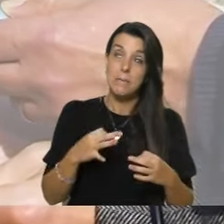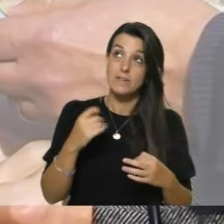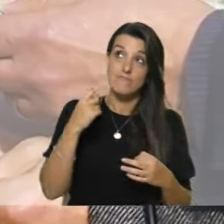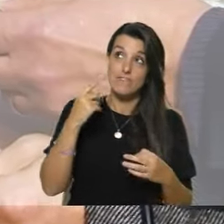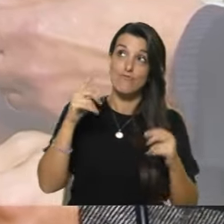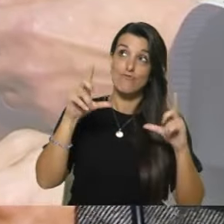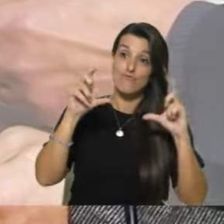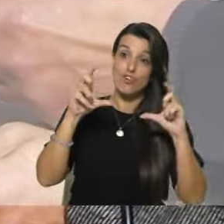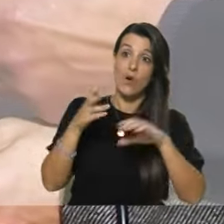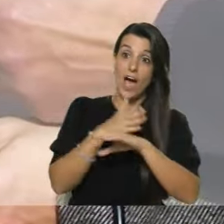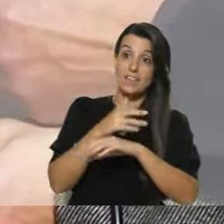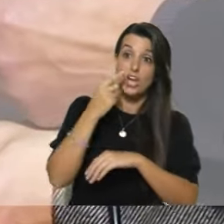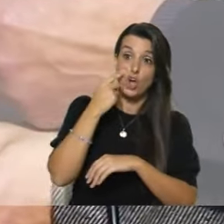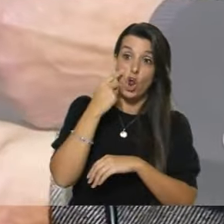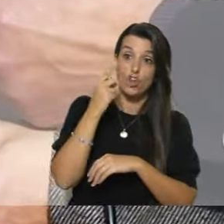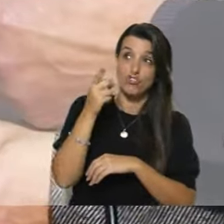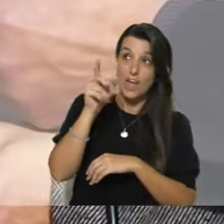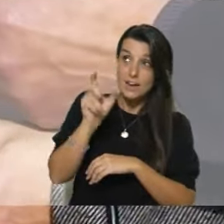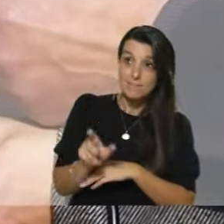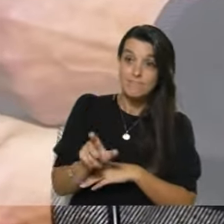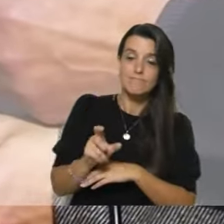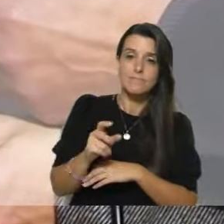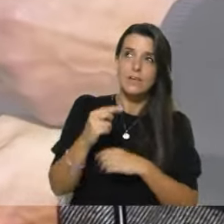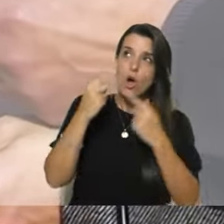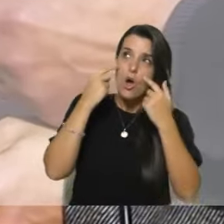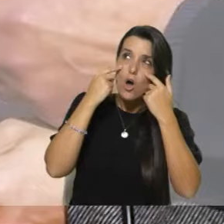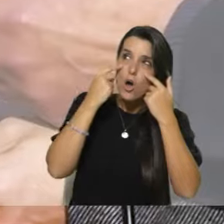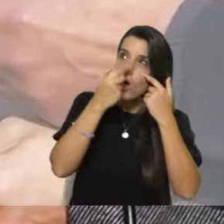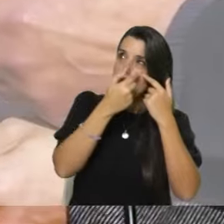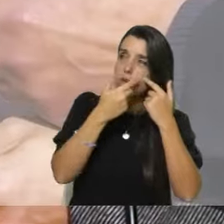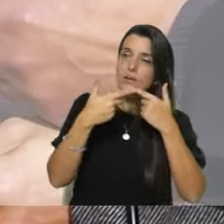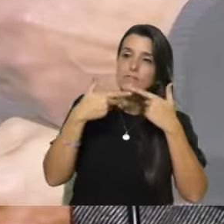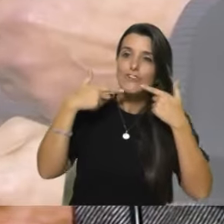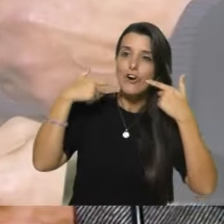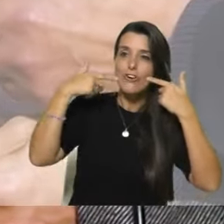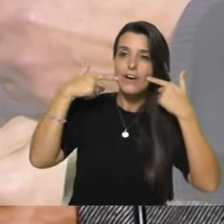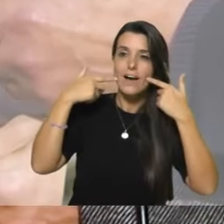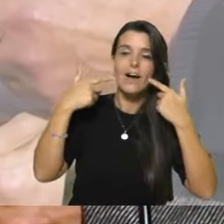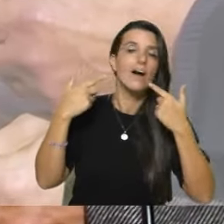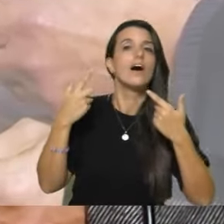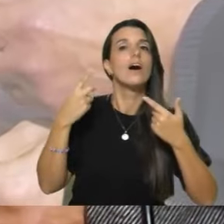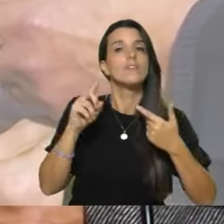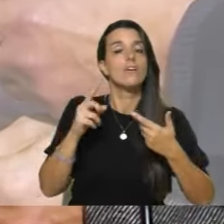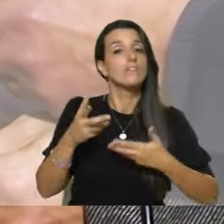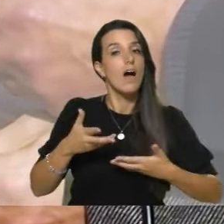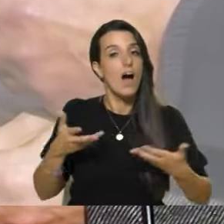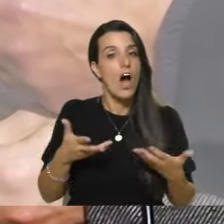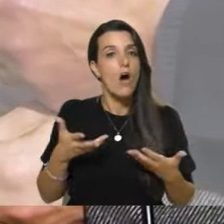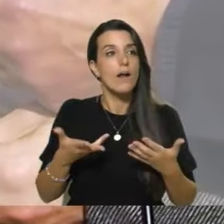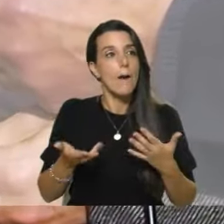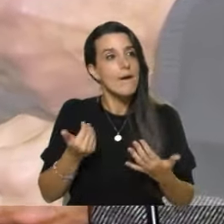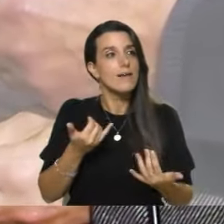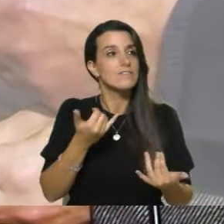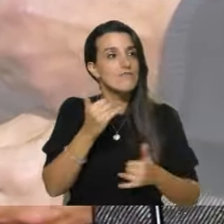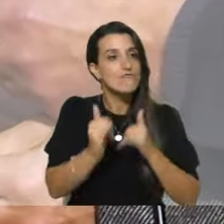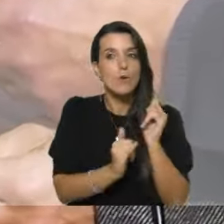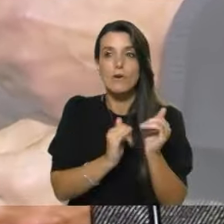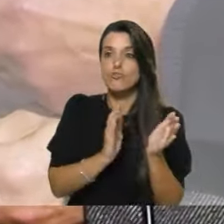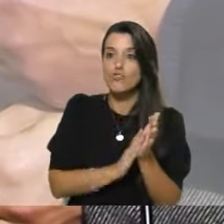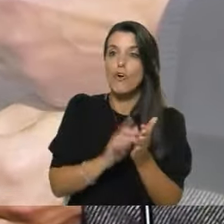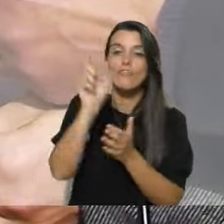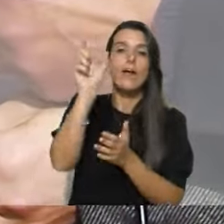mucho antes de conocer su peripecia. Y bueno, ahora se ha hablado un poco más